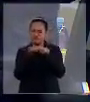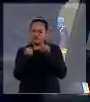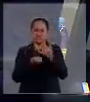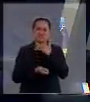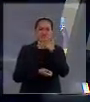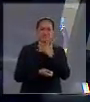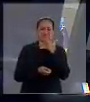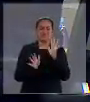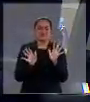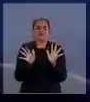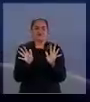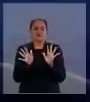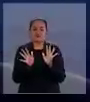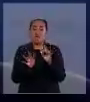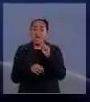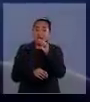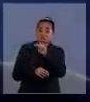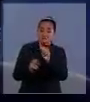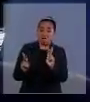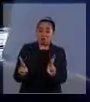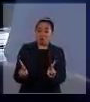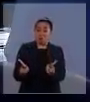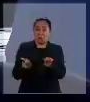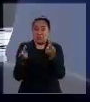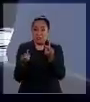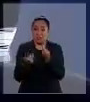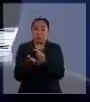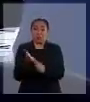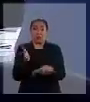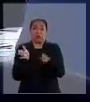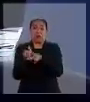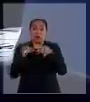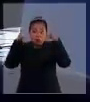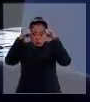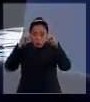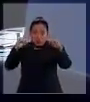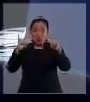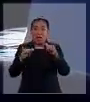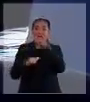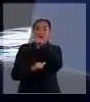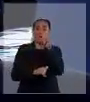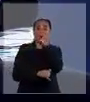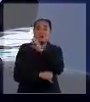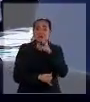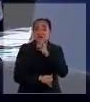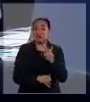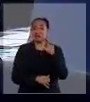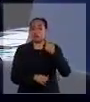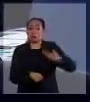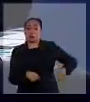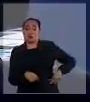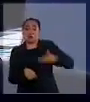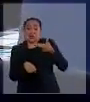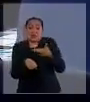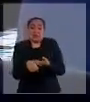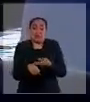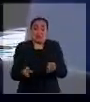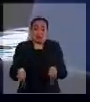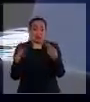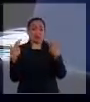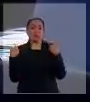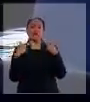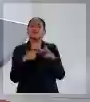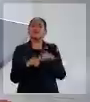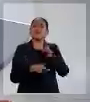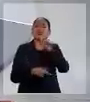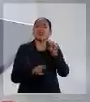Ese vendió la plaza de toros de Aguascalientes cuando fue gobernador. Los maestros no venden plazas.